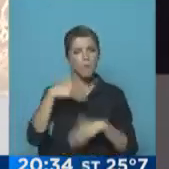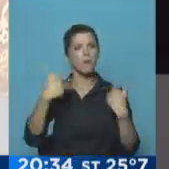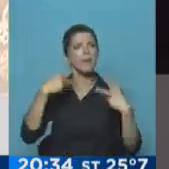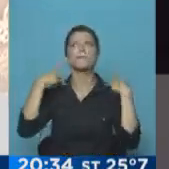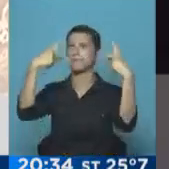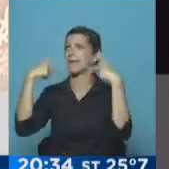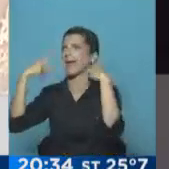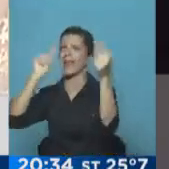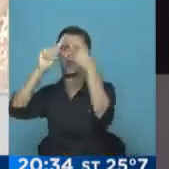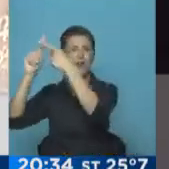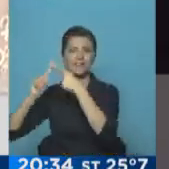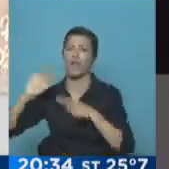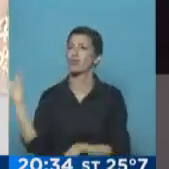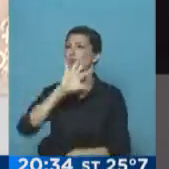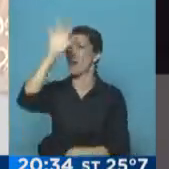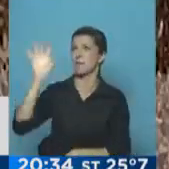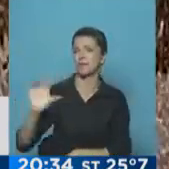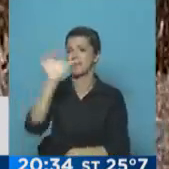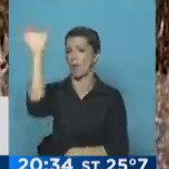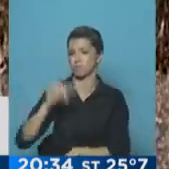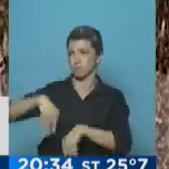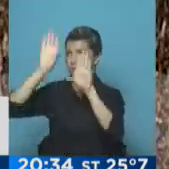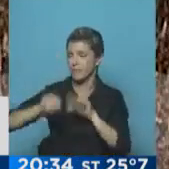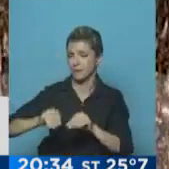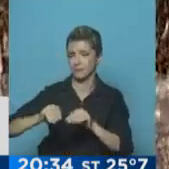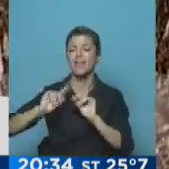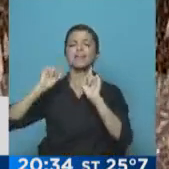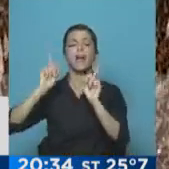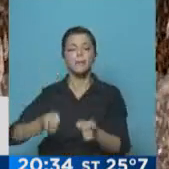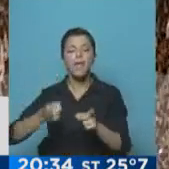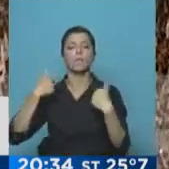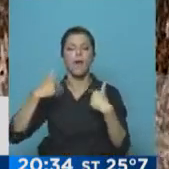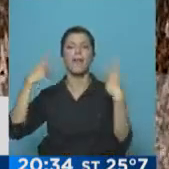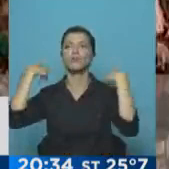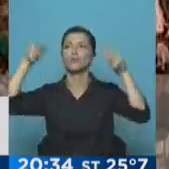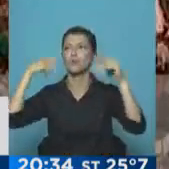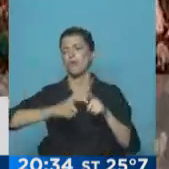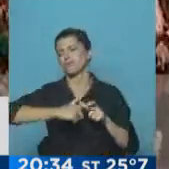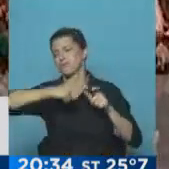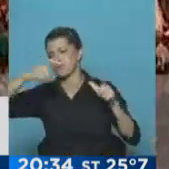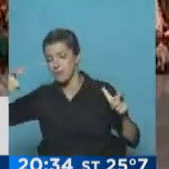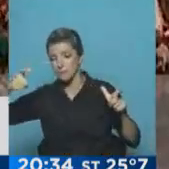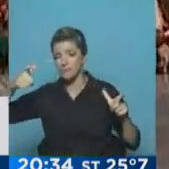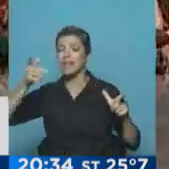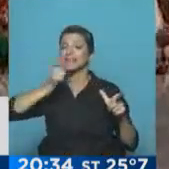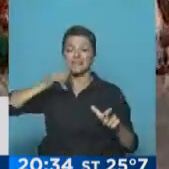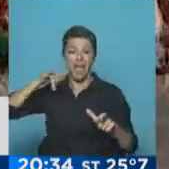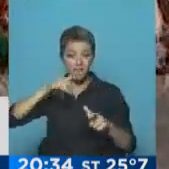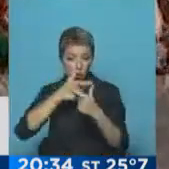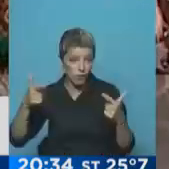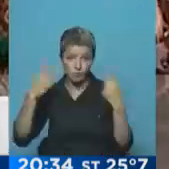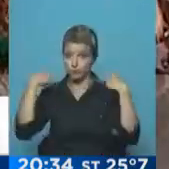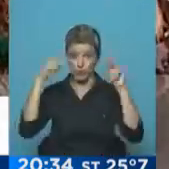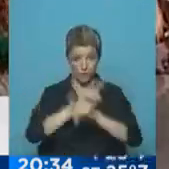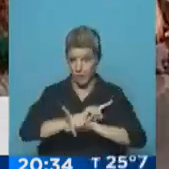viajar y conectarse con todo el país y desarrollar el turismo sin aerolíneas, No hay turismo